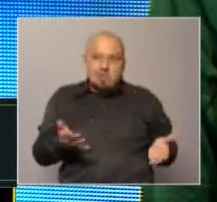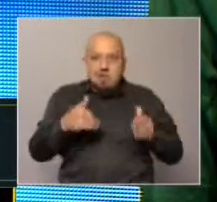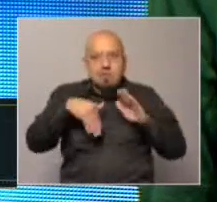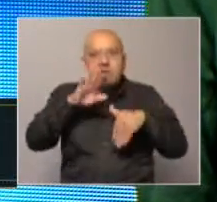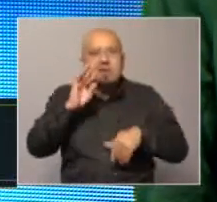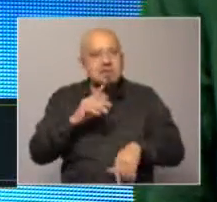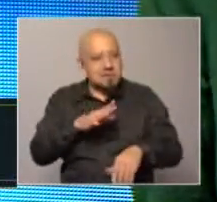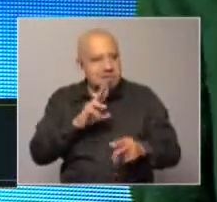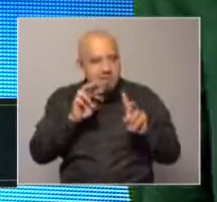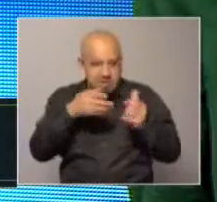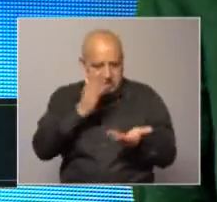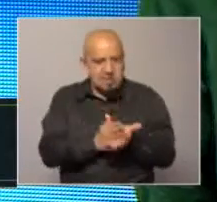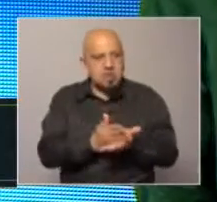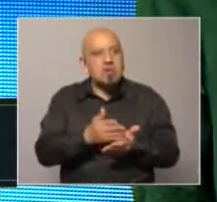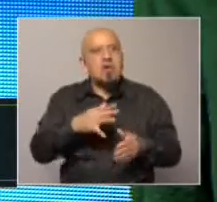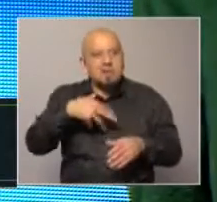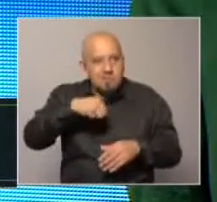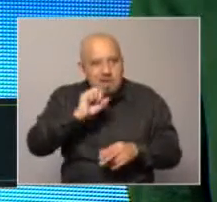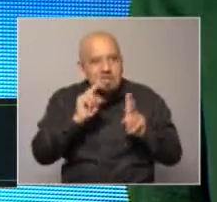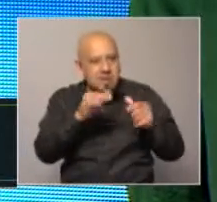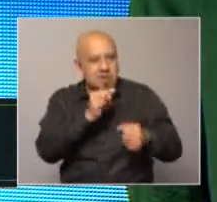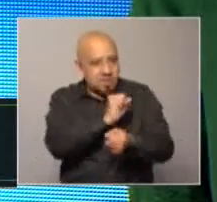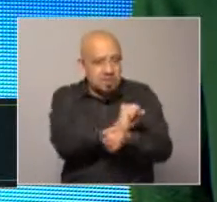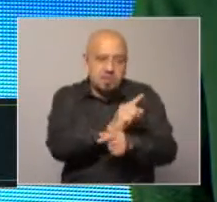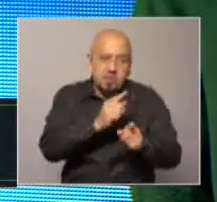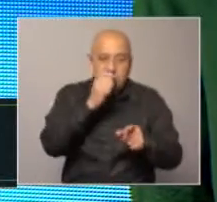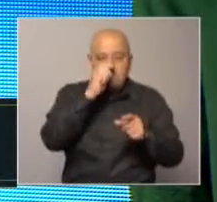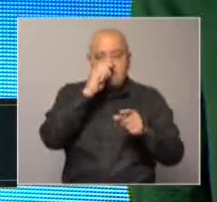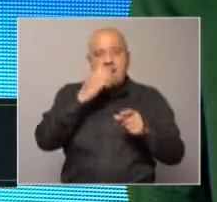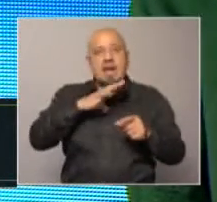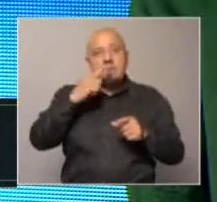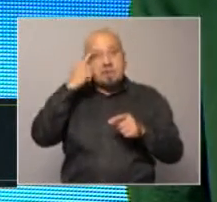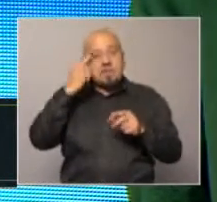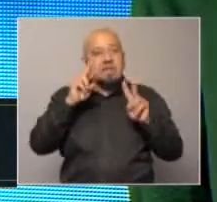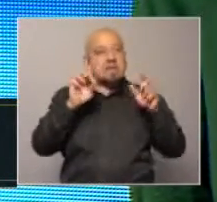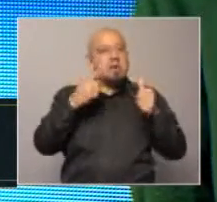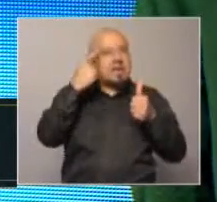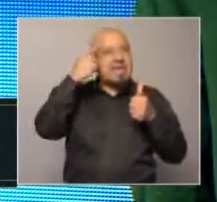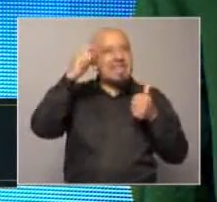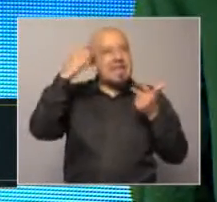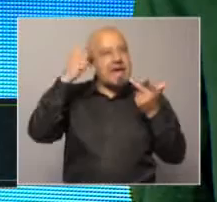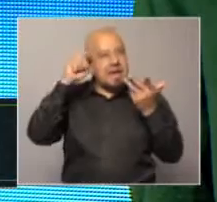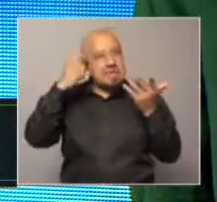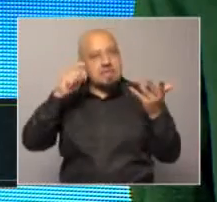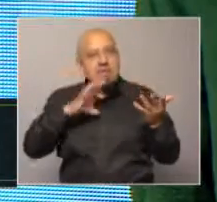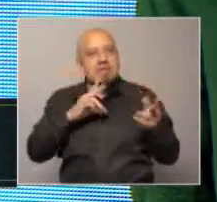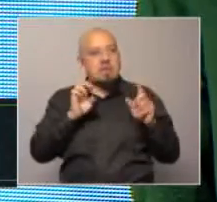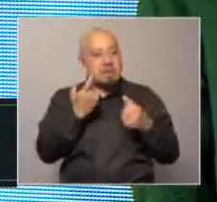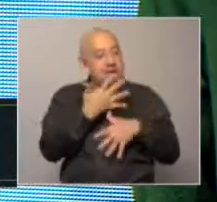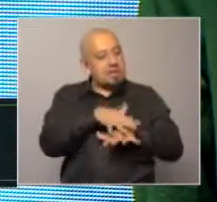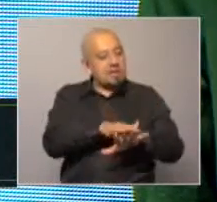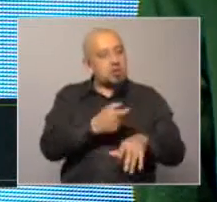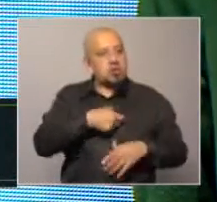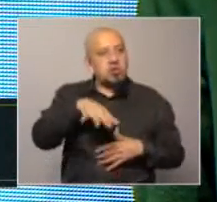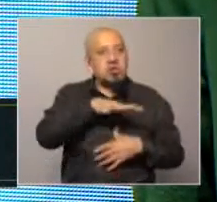punitivismo. En realidad lo que tenemos que apostar es a las medidas de inserción social. Y esto está bastante complejo en esta situación de